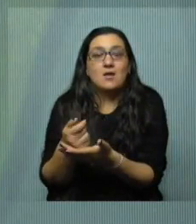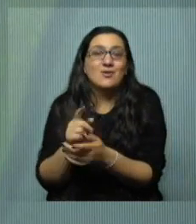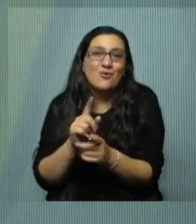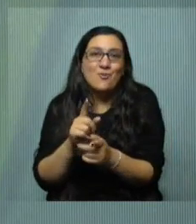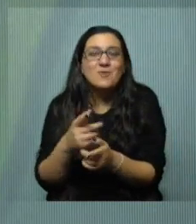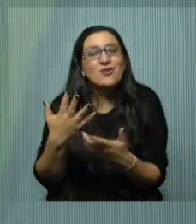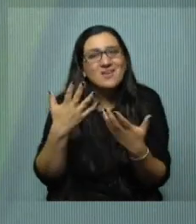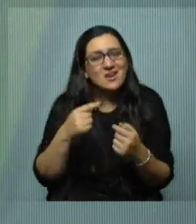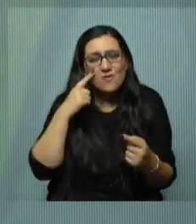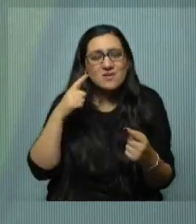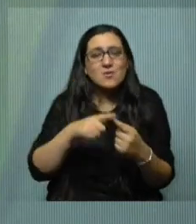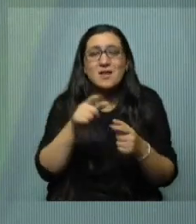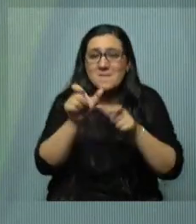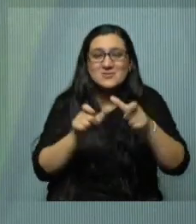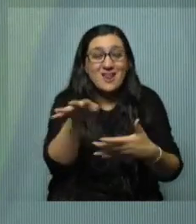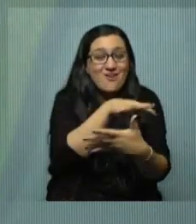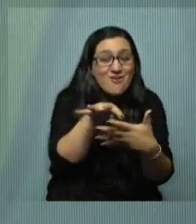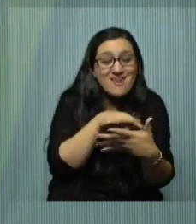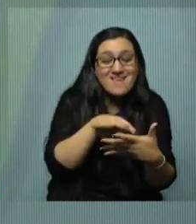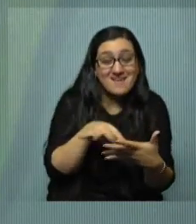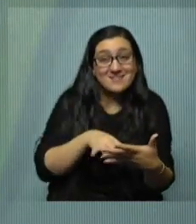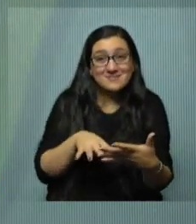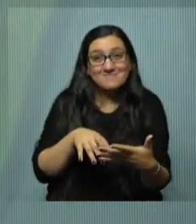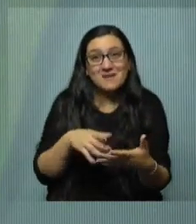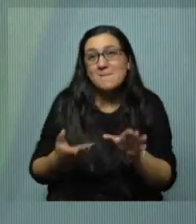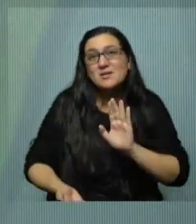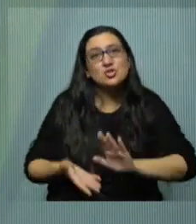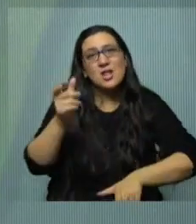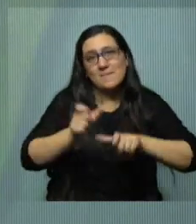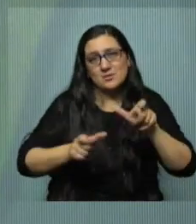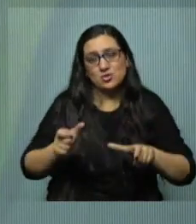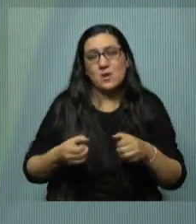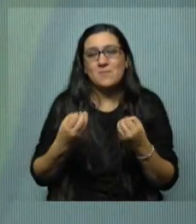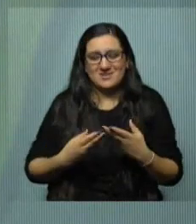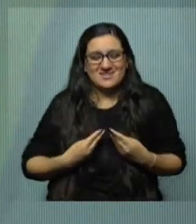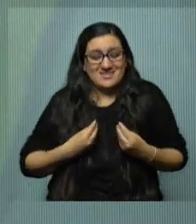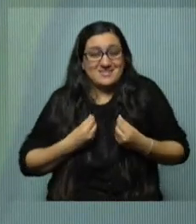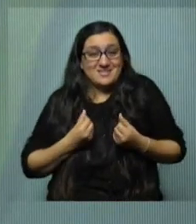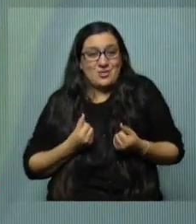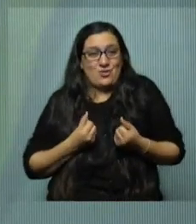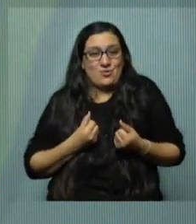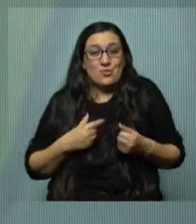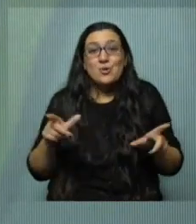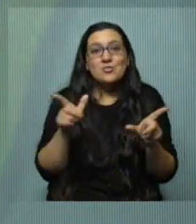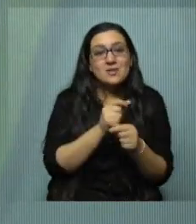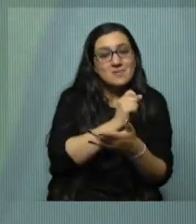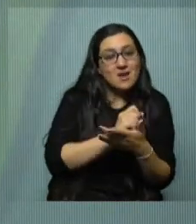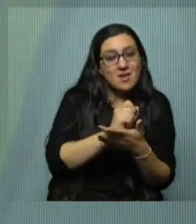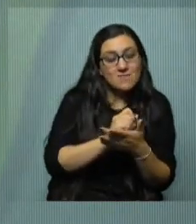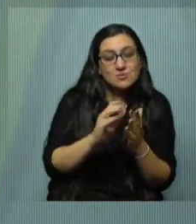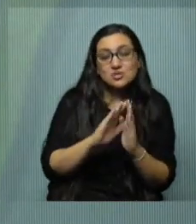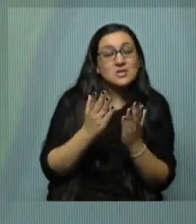lean y la mayor cantidad de gente posible, porque está esa sensación siempre de que cuando uno termina el libro ya no es más de